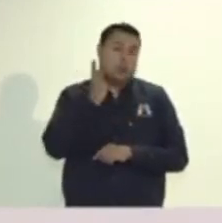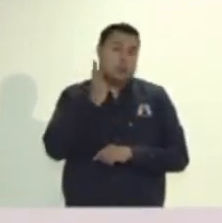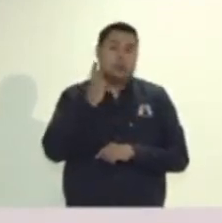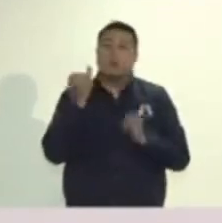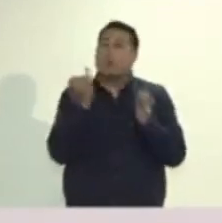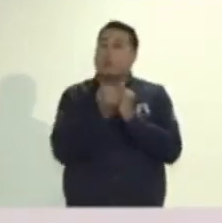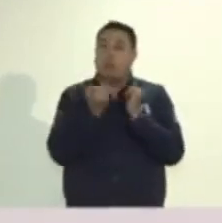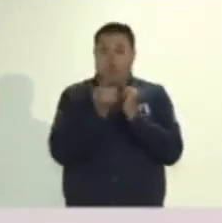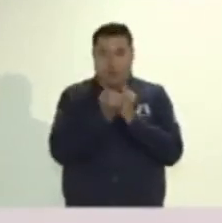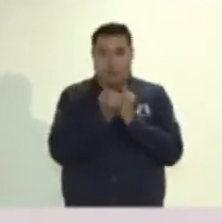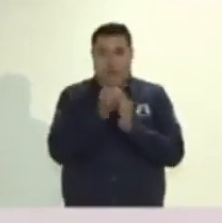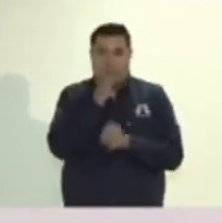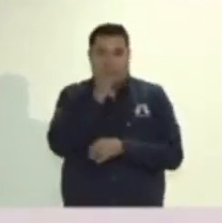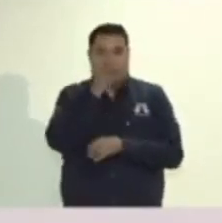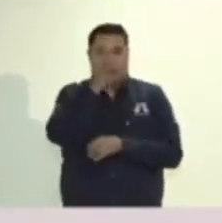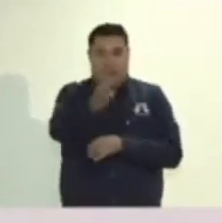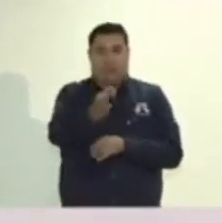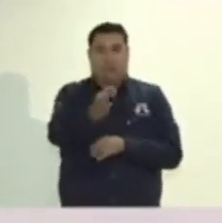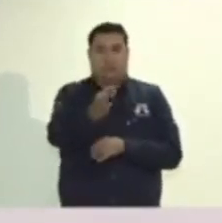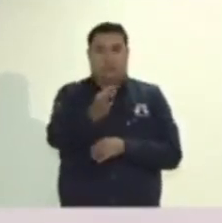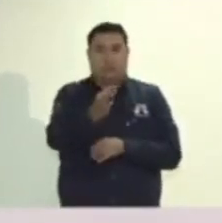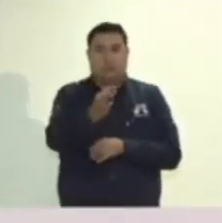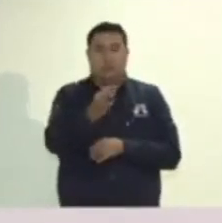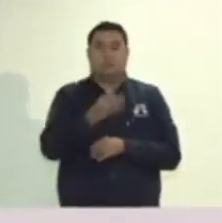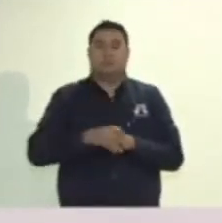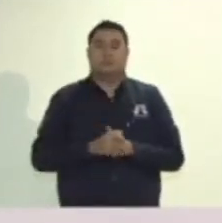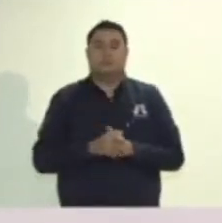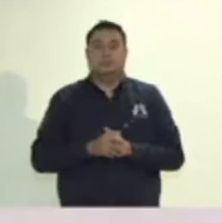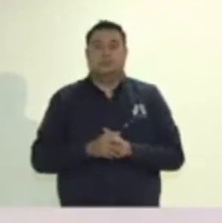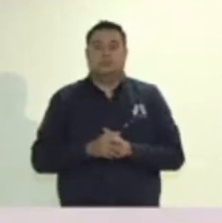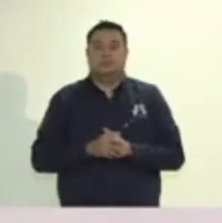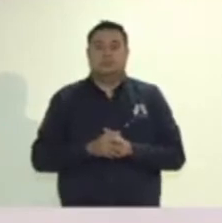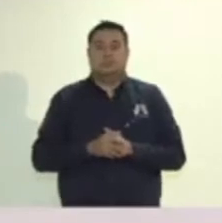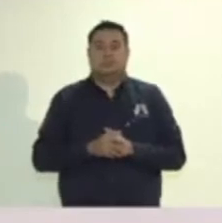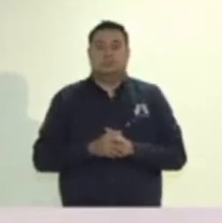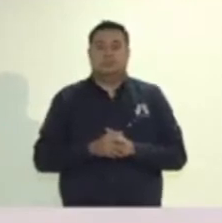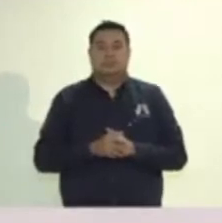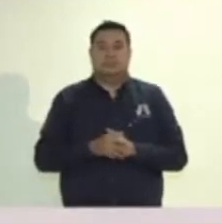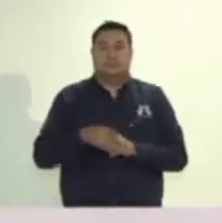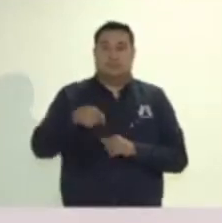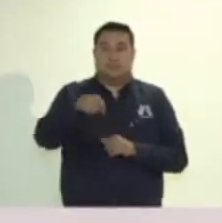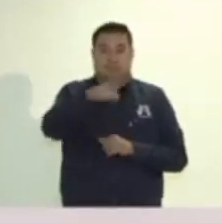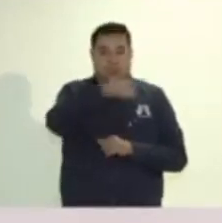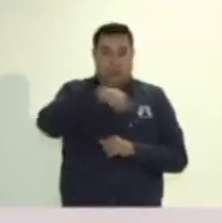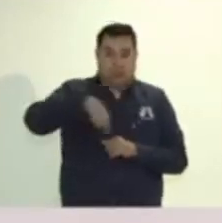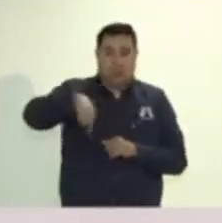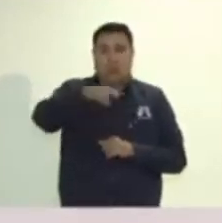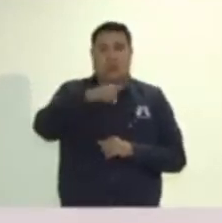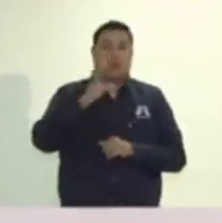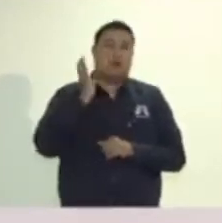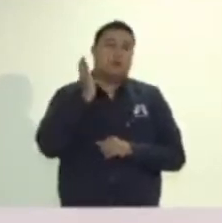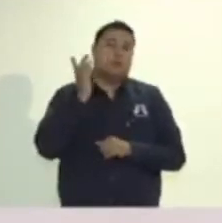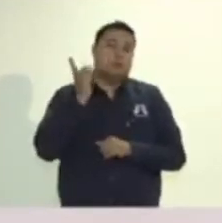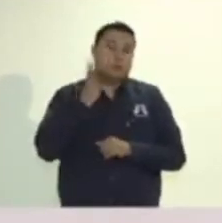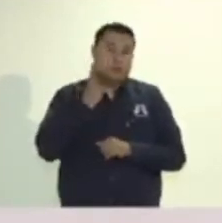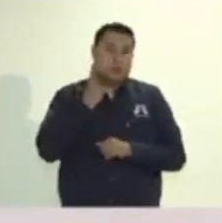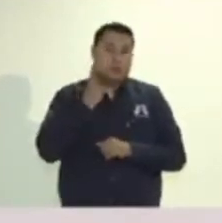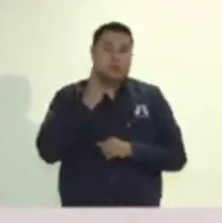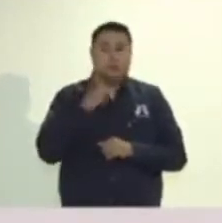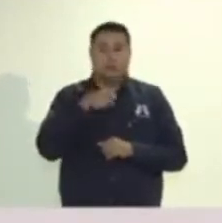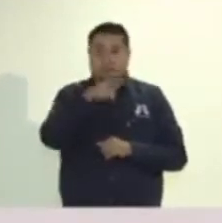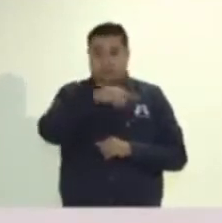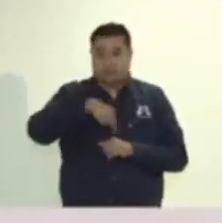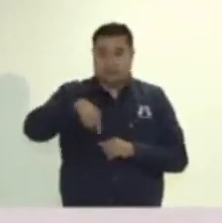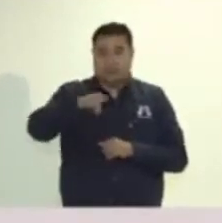también que ponga a disposición del Congreso, de la Comisión, el que se